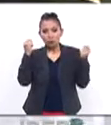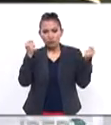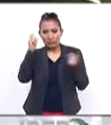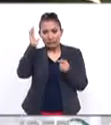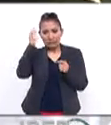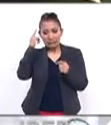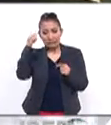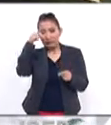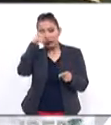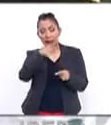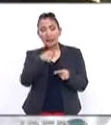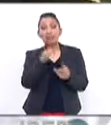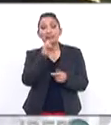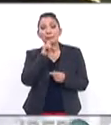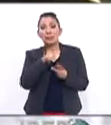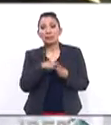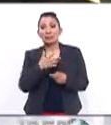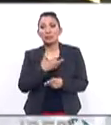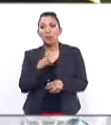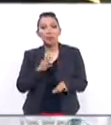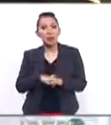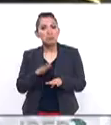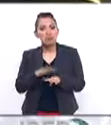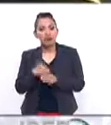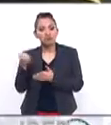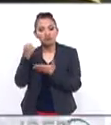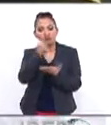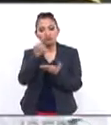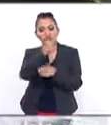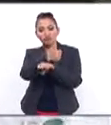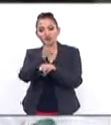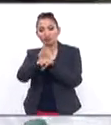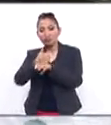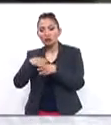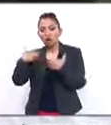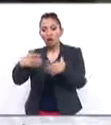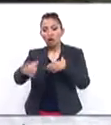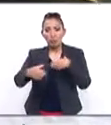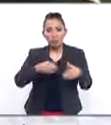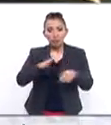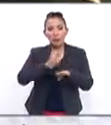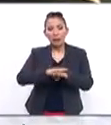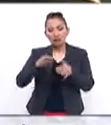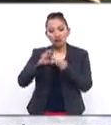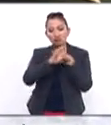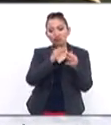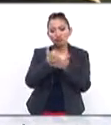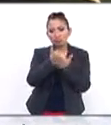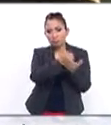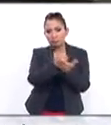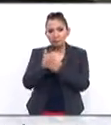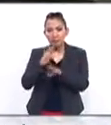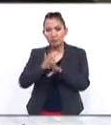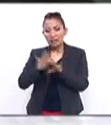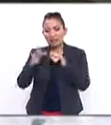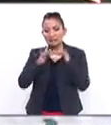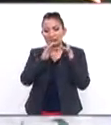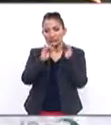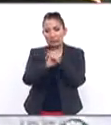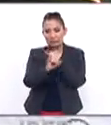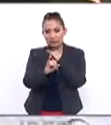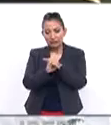turistas desde China, y tenemos cada vez más inversiones, más comercio, más cooperación, más